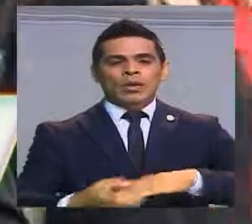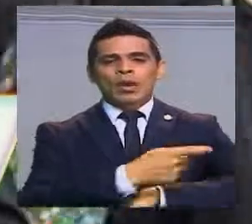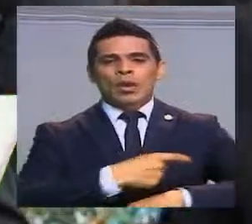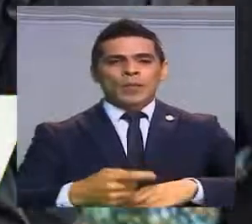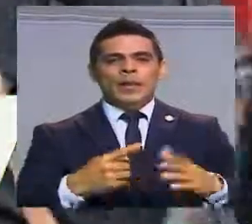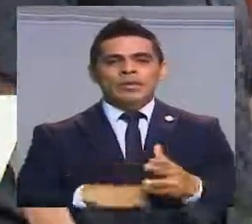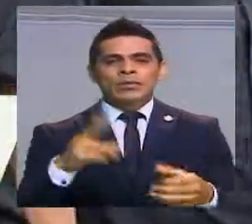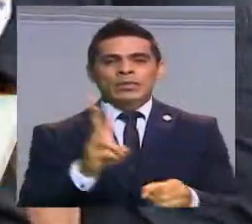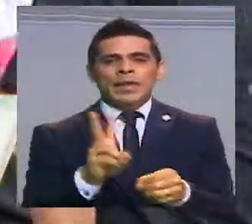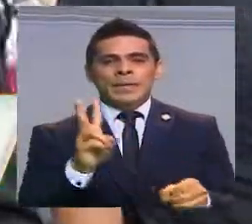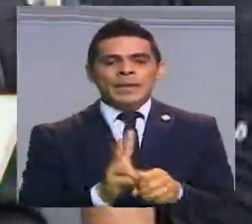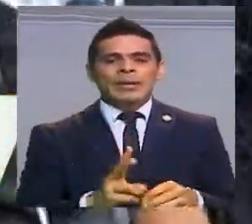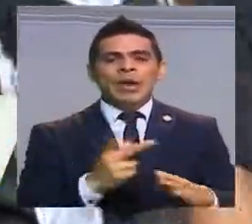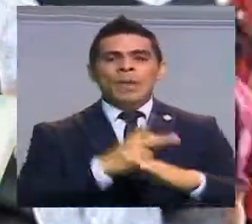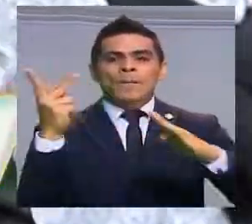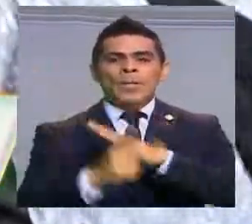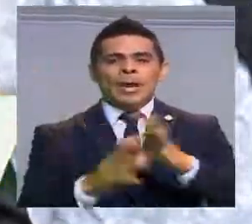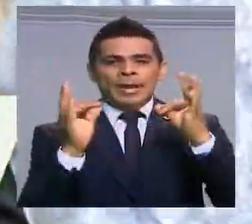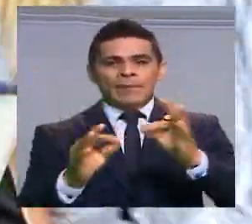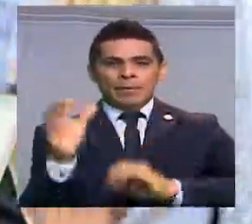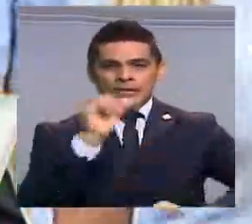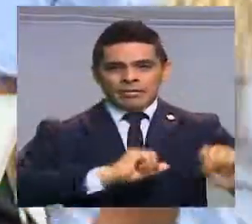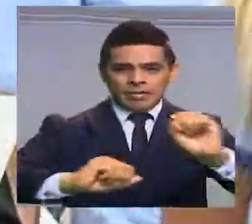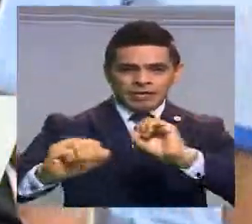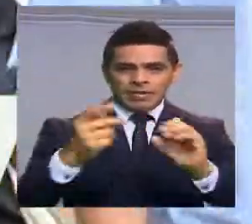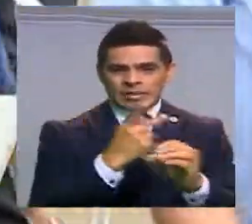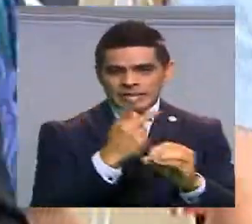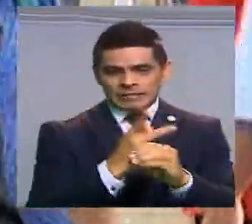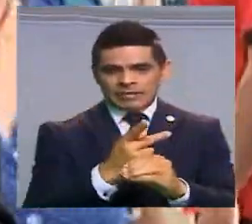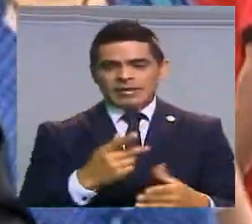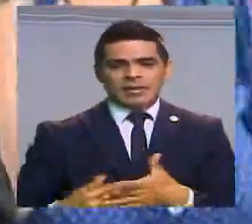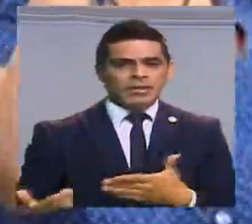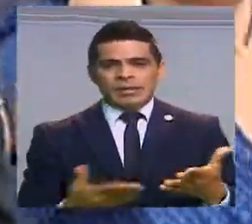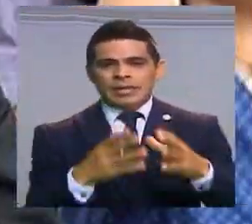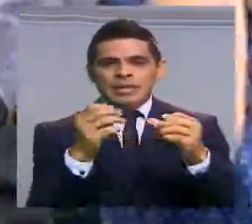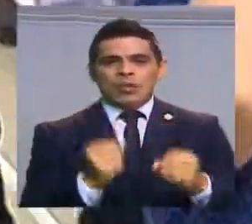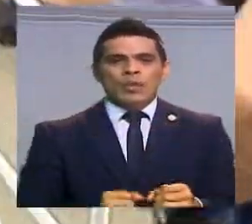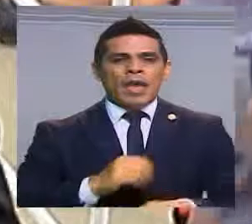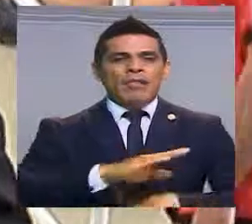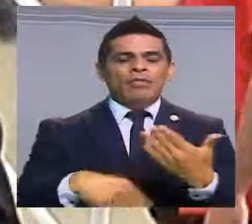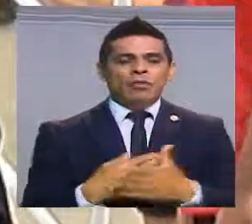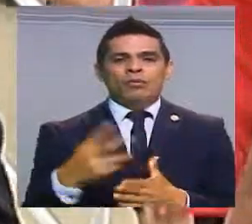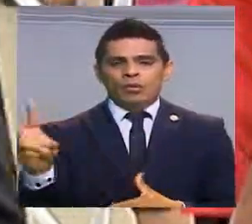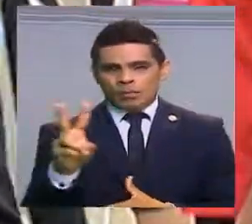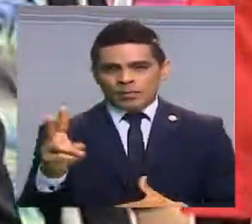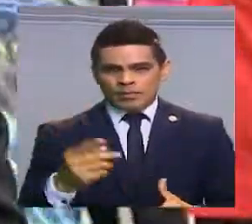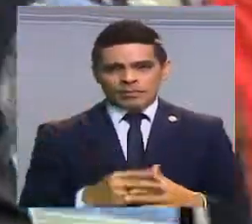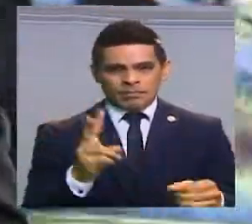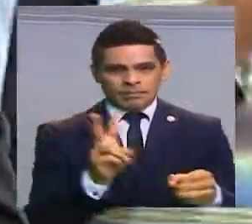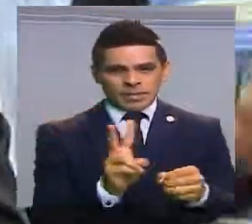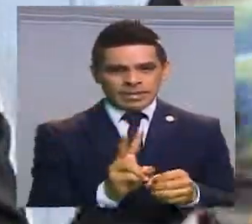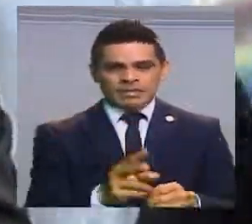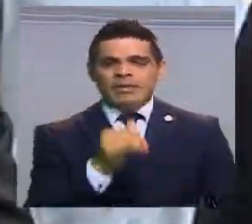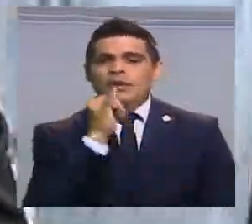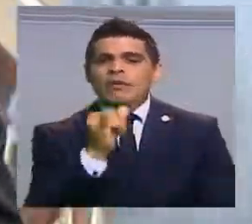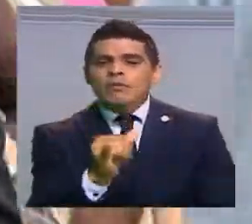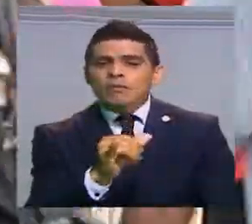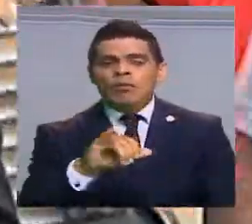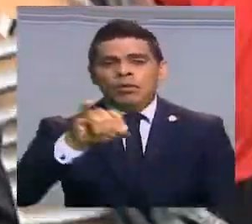dispuesto un operativo en conjunto con Defensa Civil para prestar la seguridad a todos los varguenses. Desde el estado Vargas, en Venezuela, Jesús